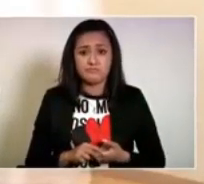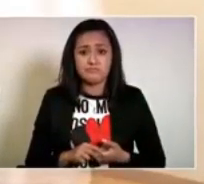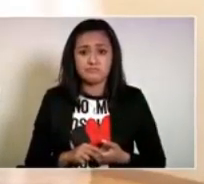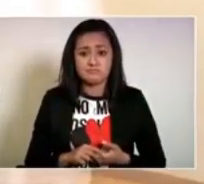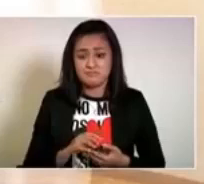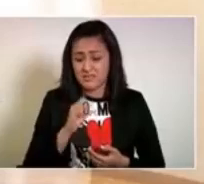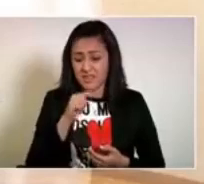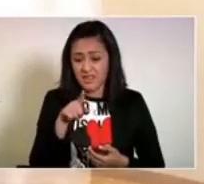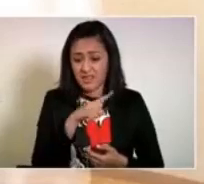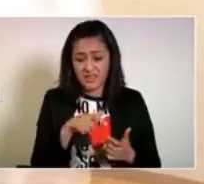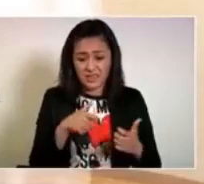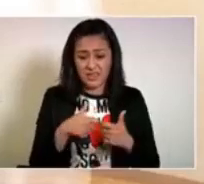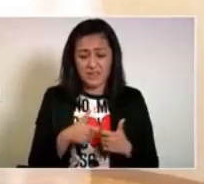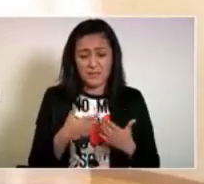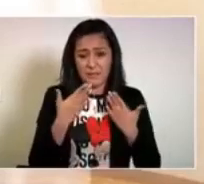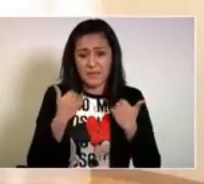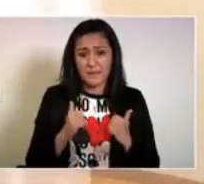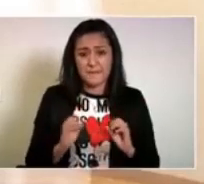Nadie coopera.